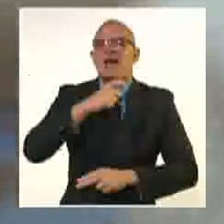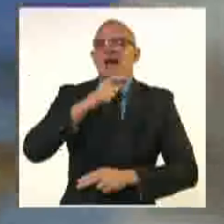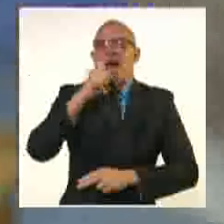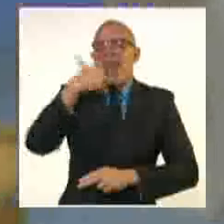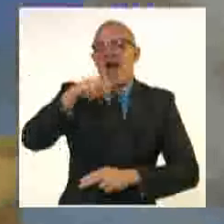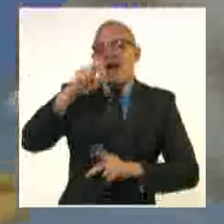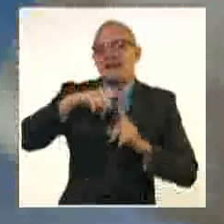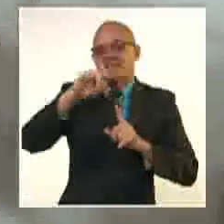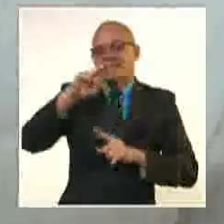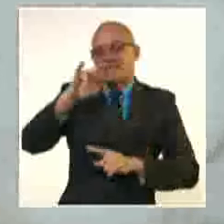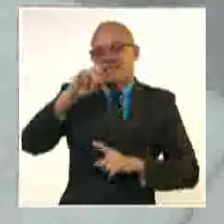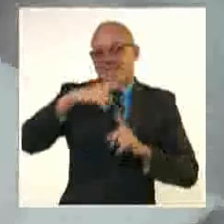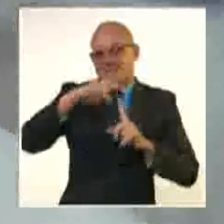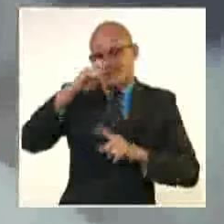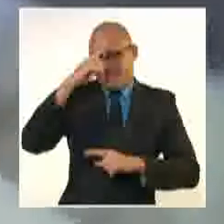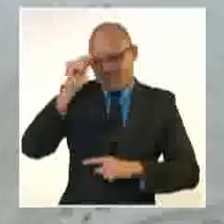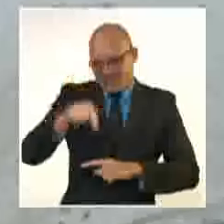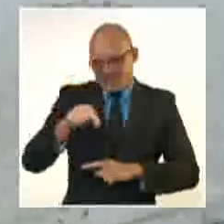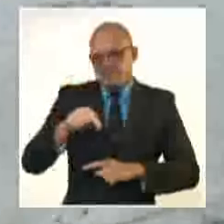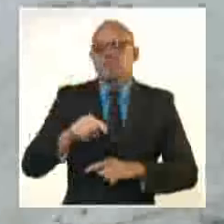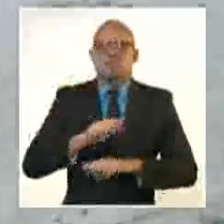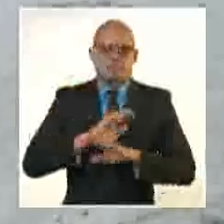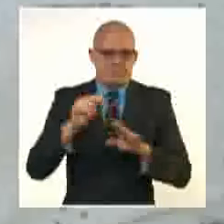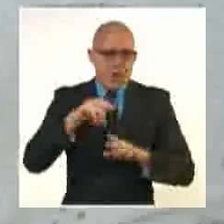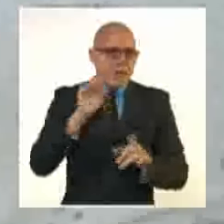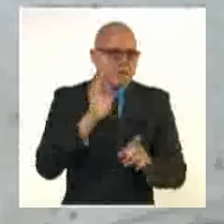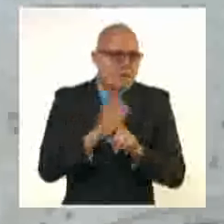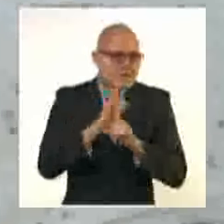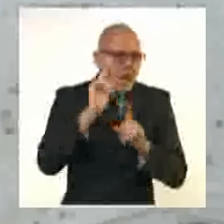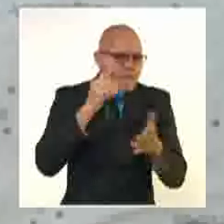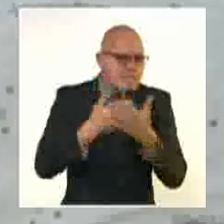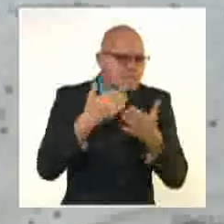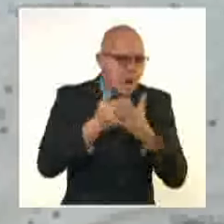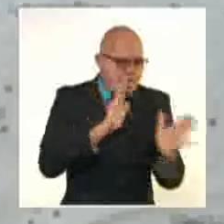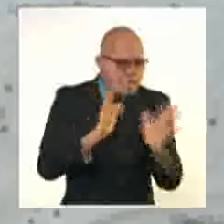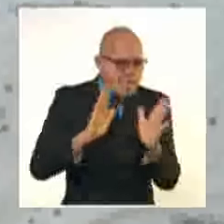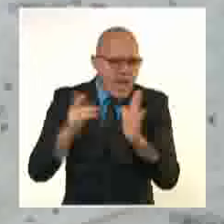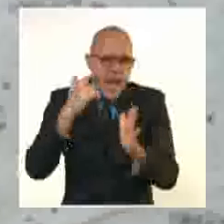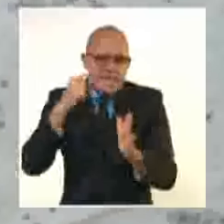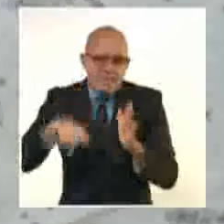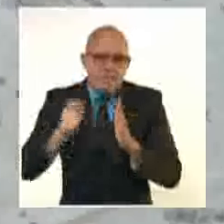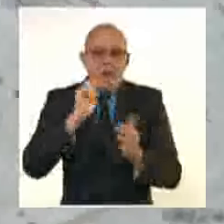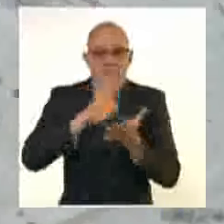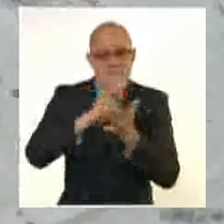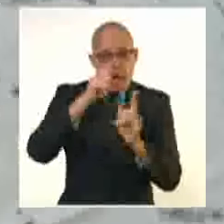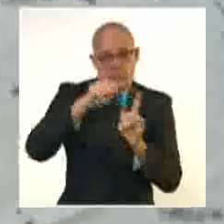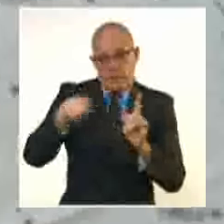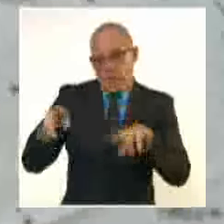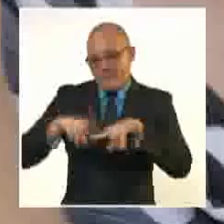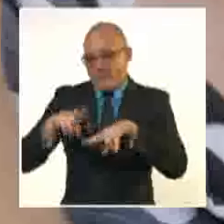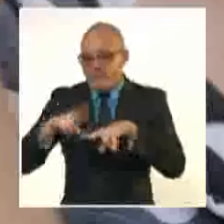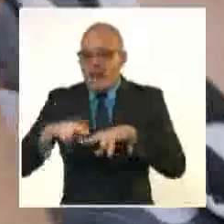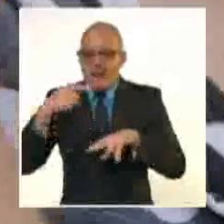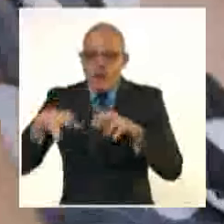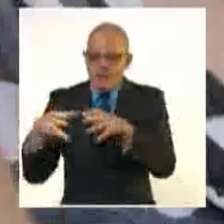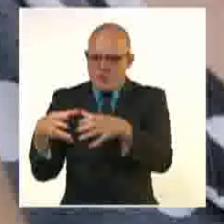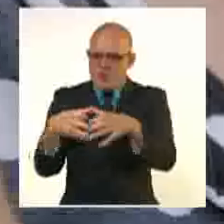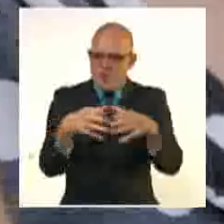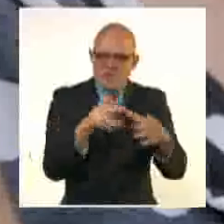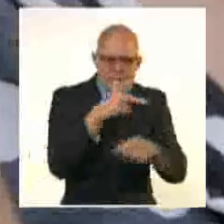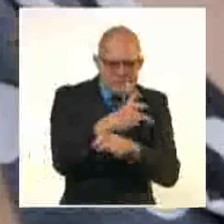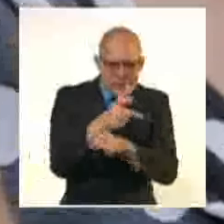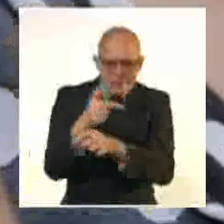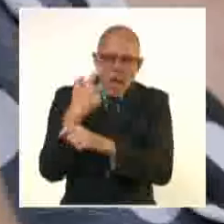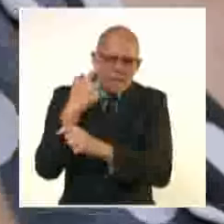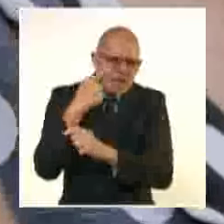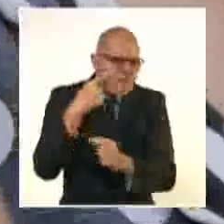curso el ensayo clínico en su fase 3. Ahora, en provincias como Matanzas y La Habana, tienen lugar estudios para evaluar la seguridad del fármaco y